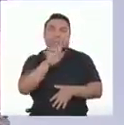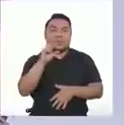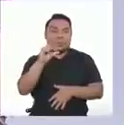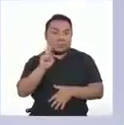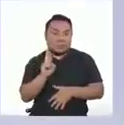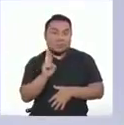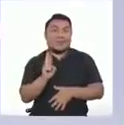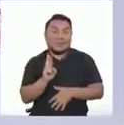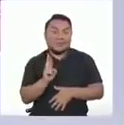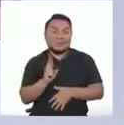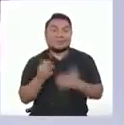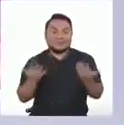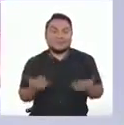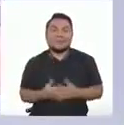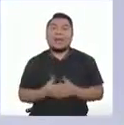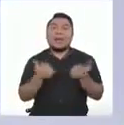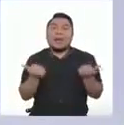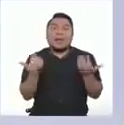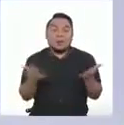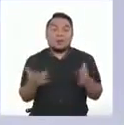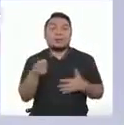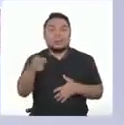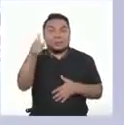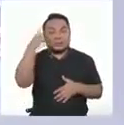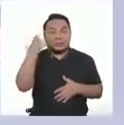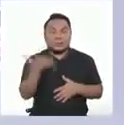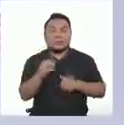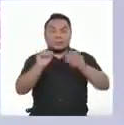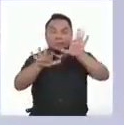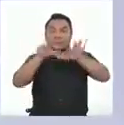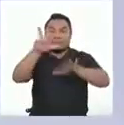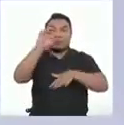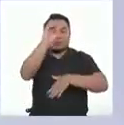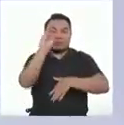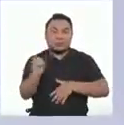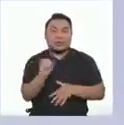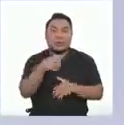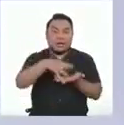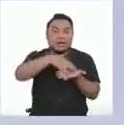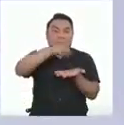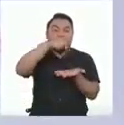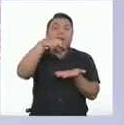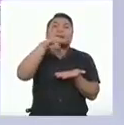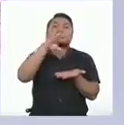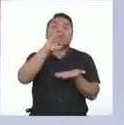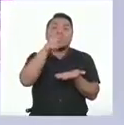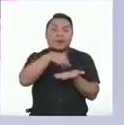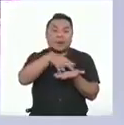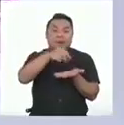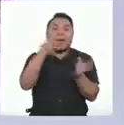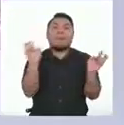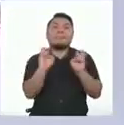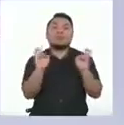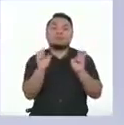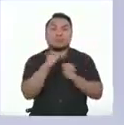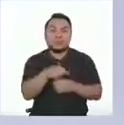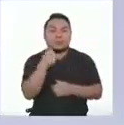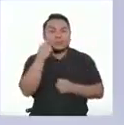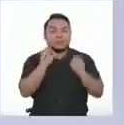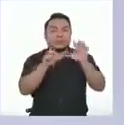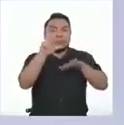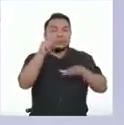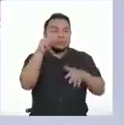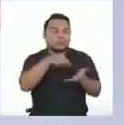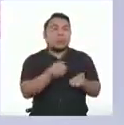es 4 gramos. Bueno, entonces, como el 13% de la quinoa germinada es proteína y debemos